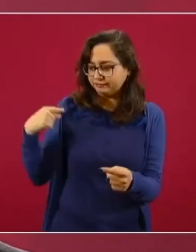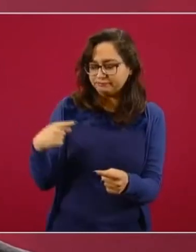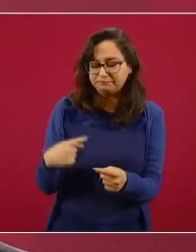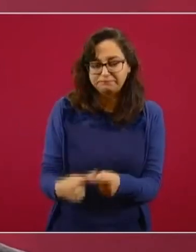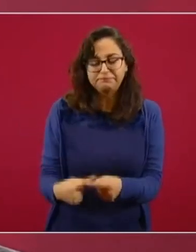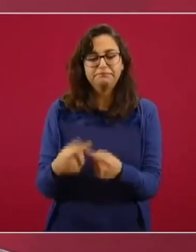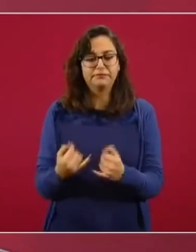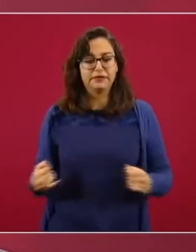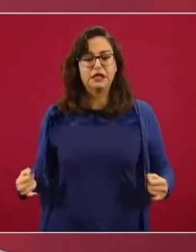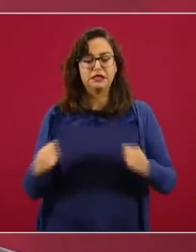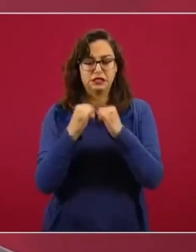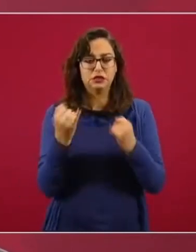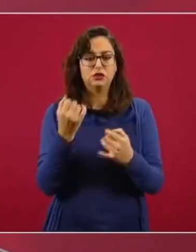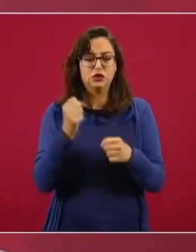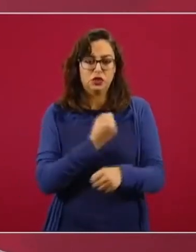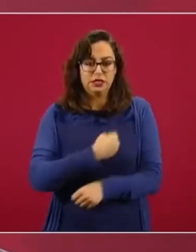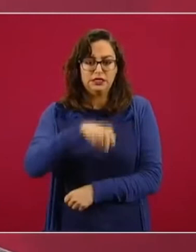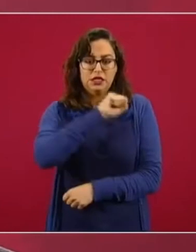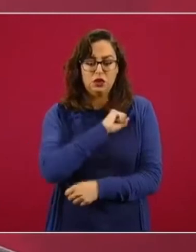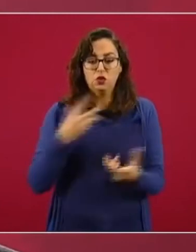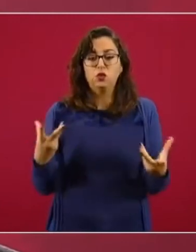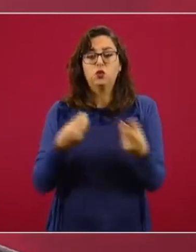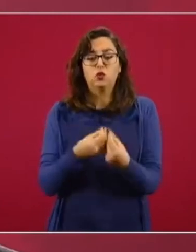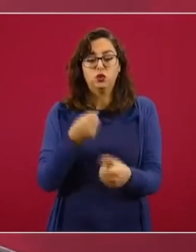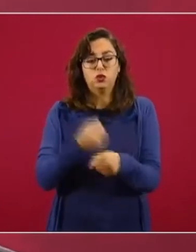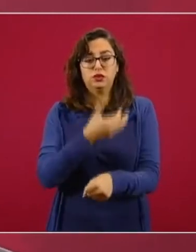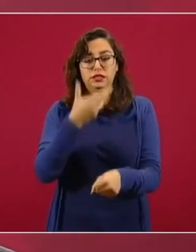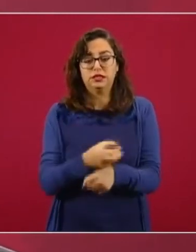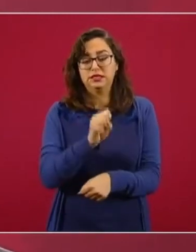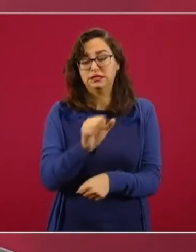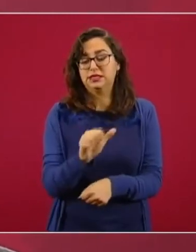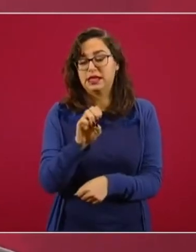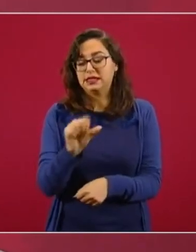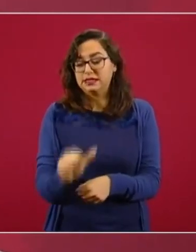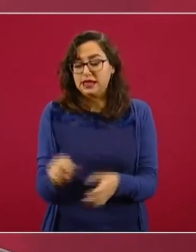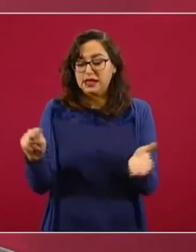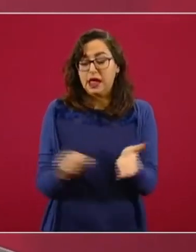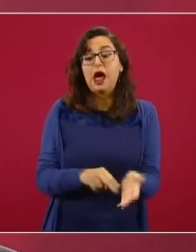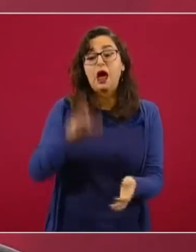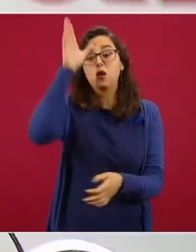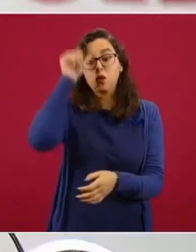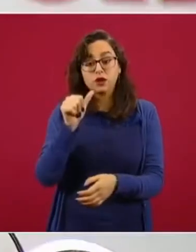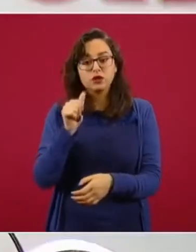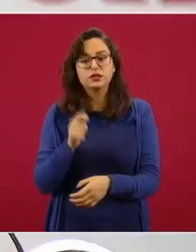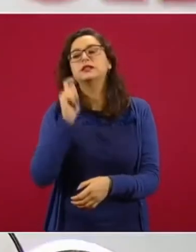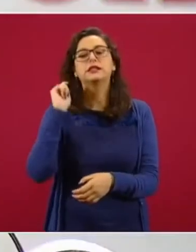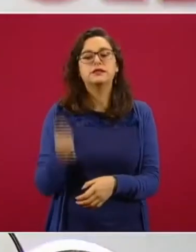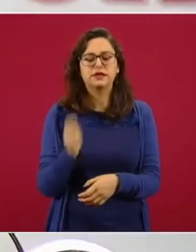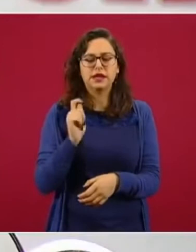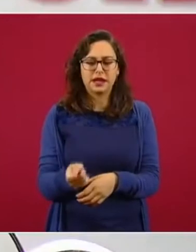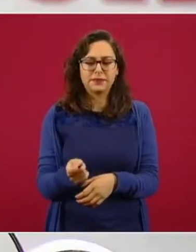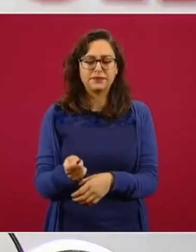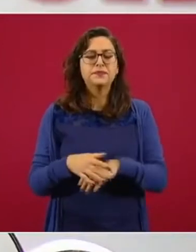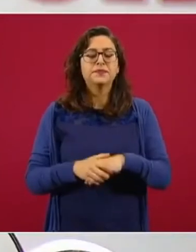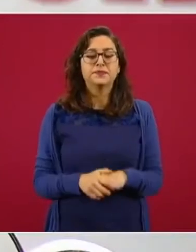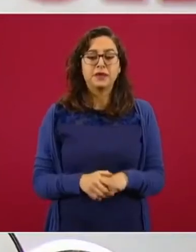instituciones de seguridad social con la Secretaría de Salud. Y esto es lo que ha permitido que si en un momento dado en una ciudad se